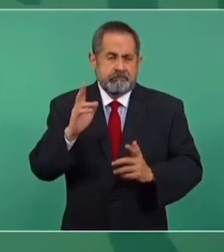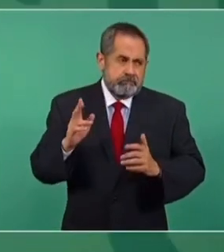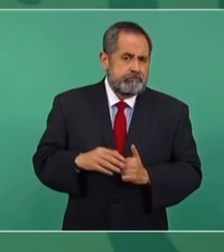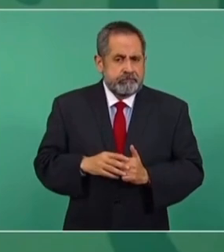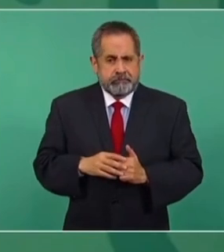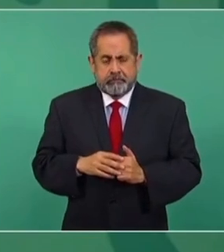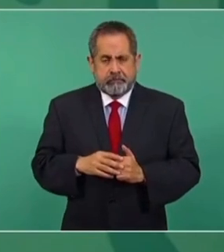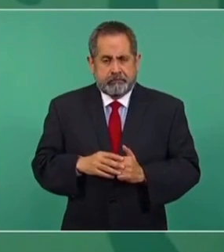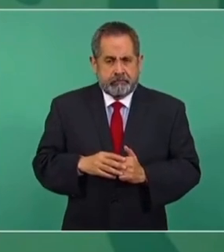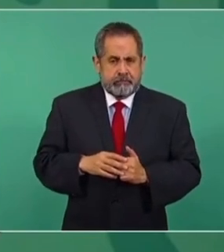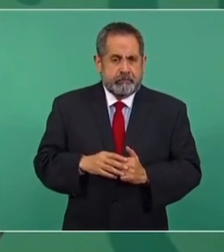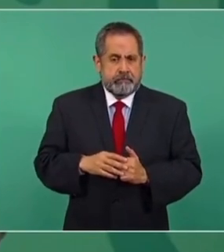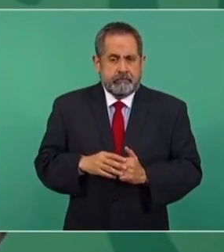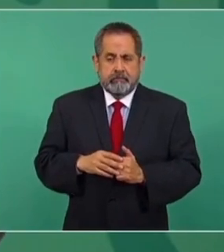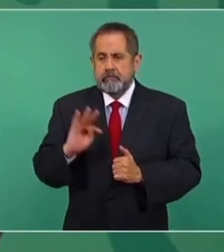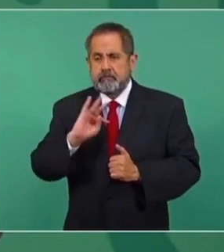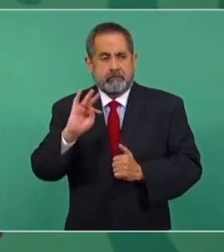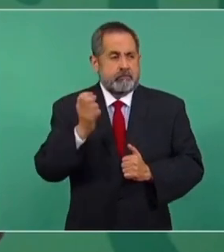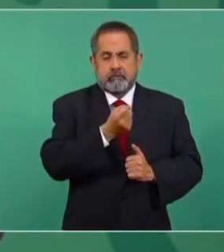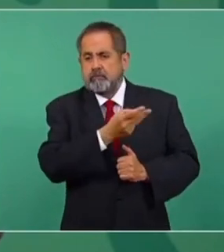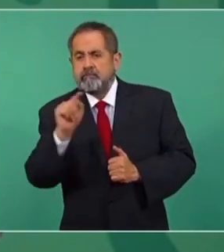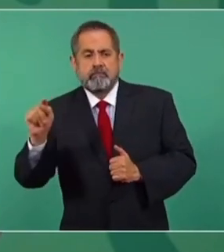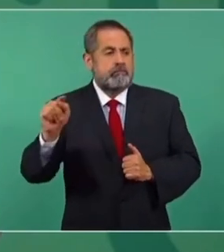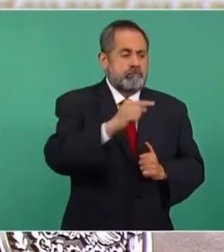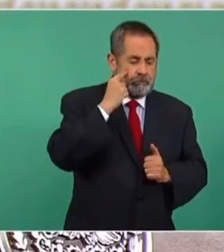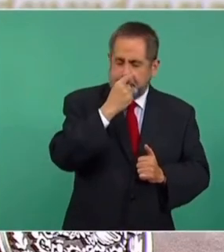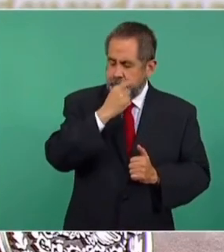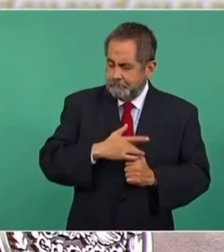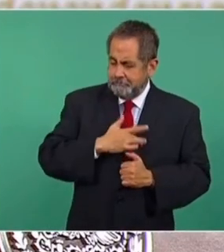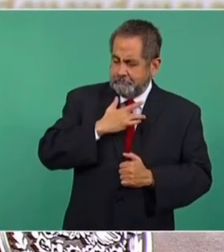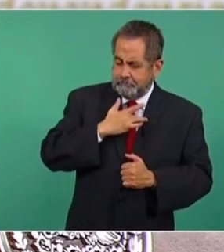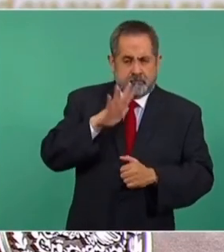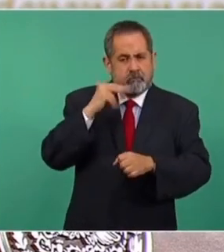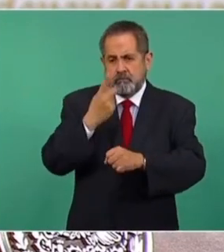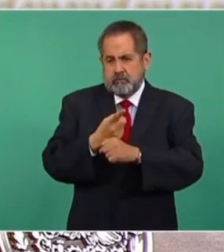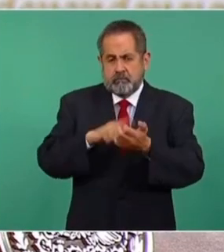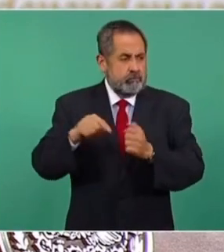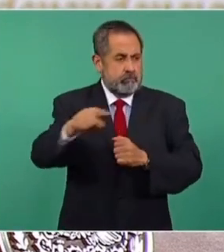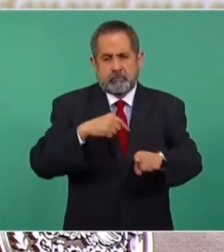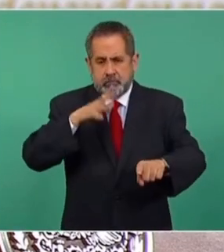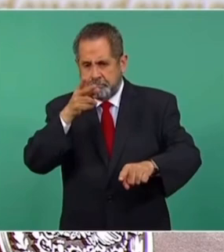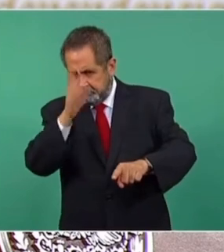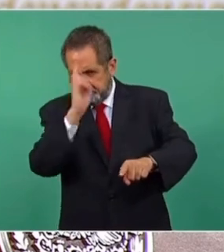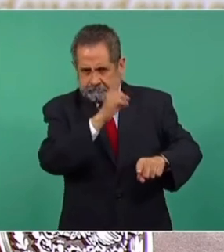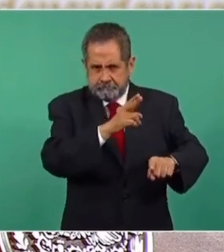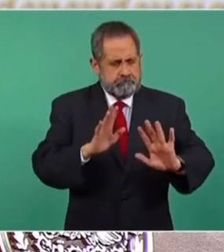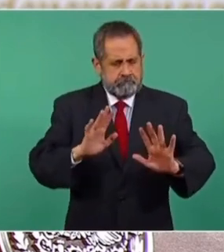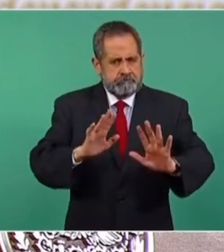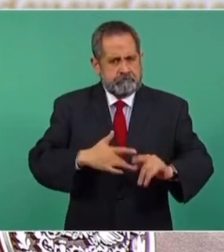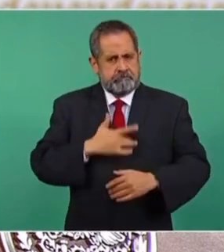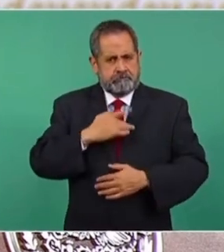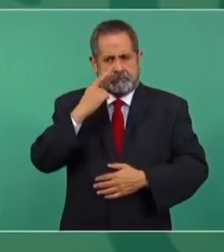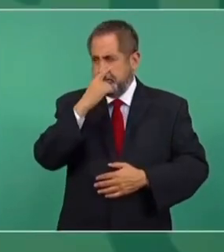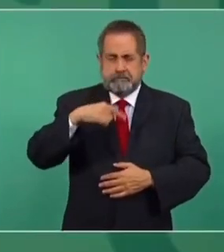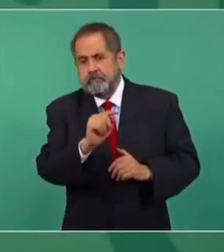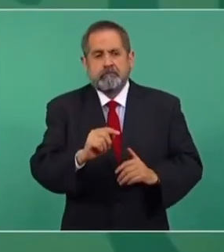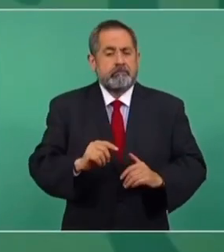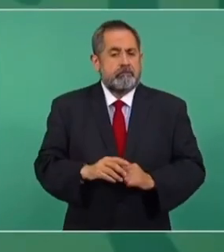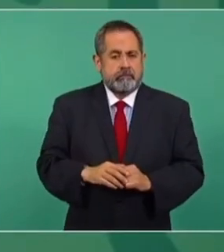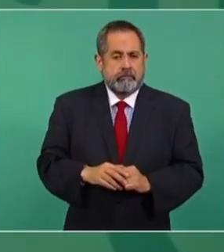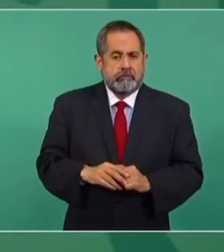manera voluntaria, consciente, sin prohibir, porque está prohibido